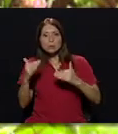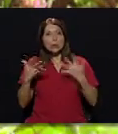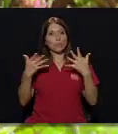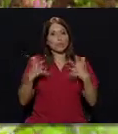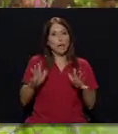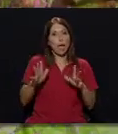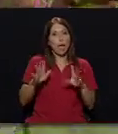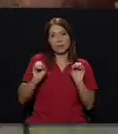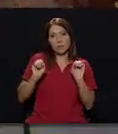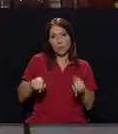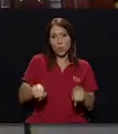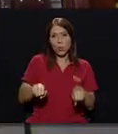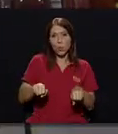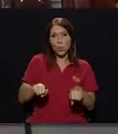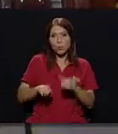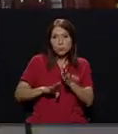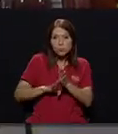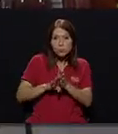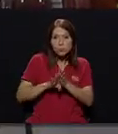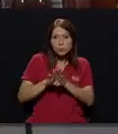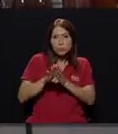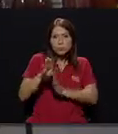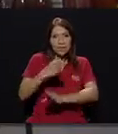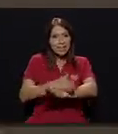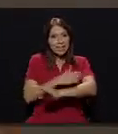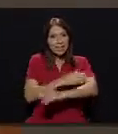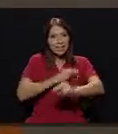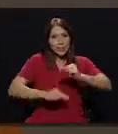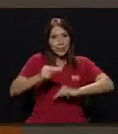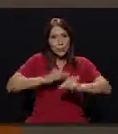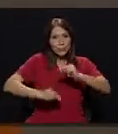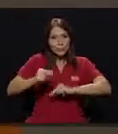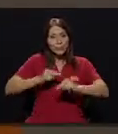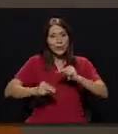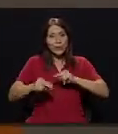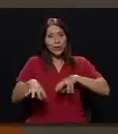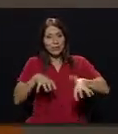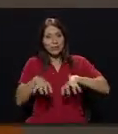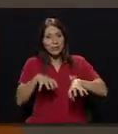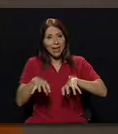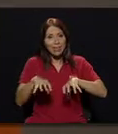se pudo crecer un poco el negocio o en la actividad,